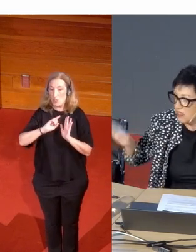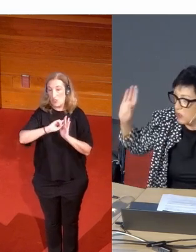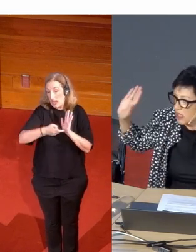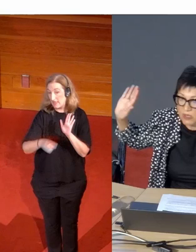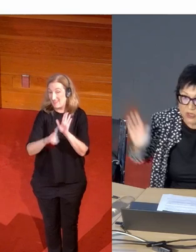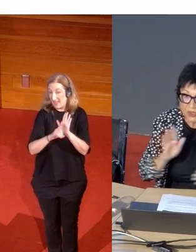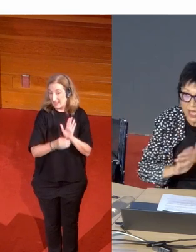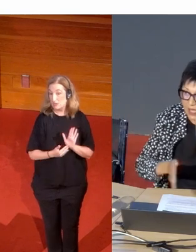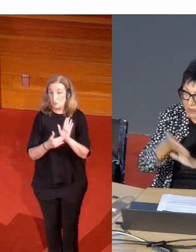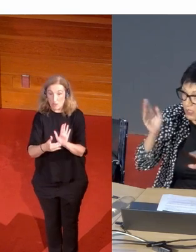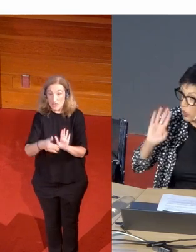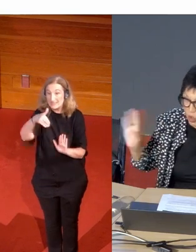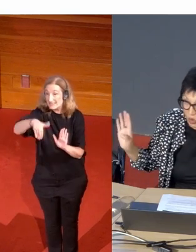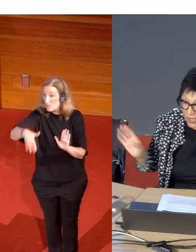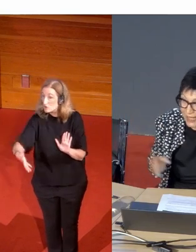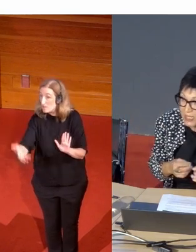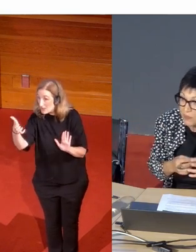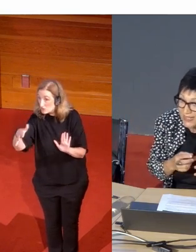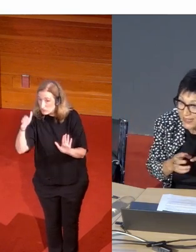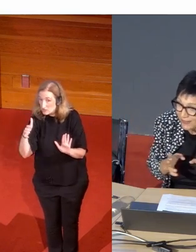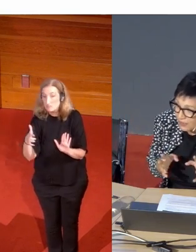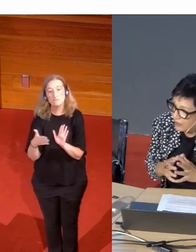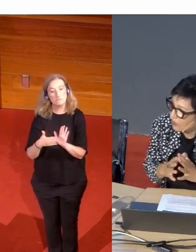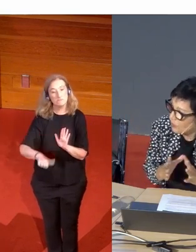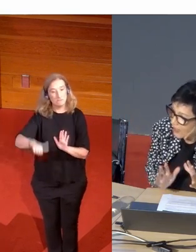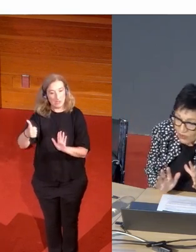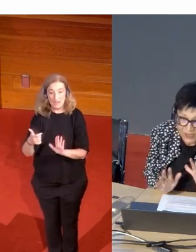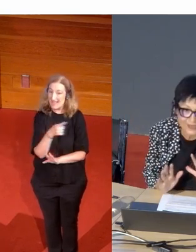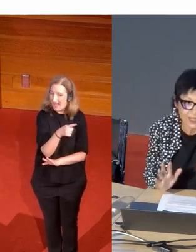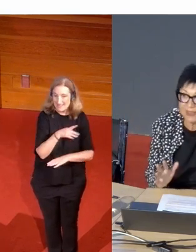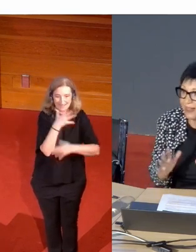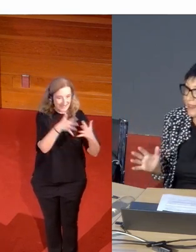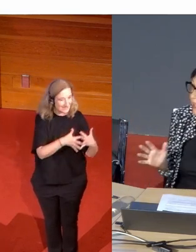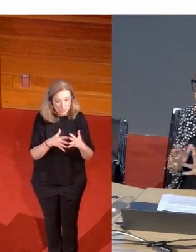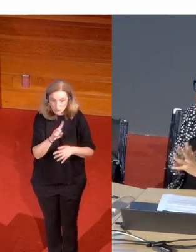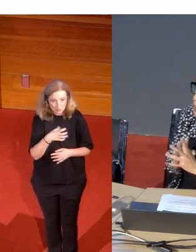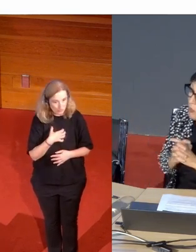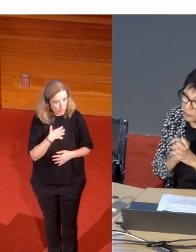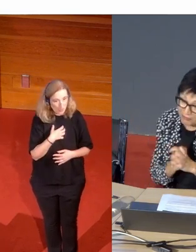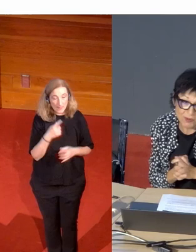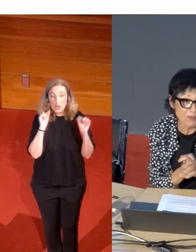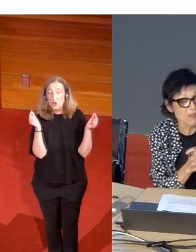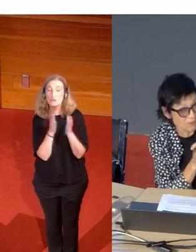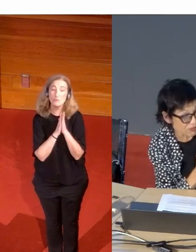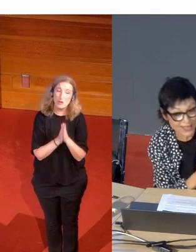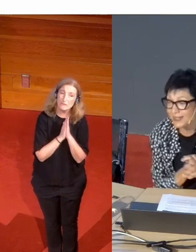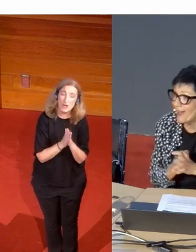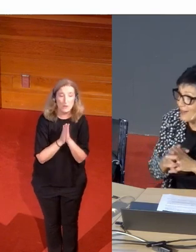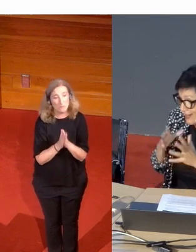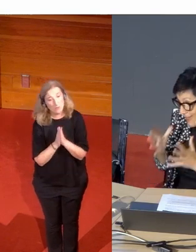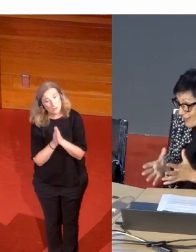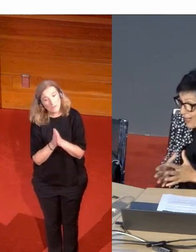ley si tienen si consiguen una mayoría ha pasado no ahí el presidente y el gobierno se limitan a decirle al congreso por favor me